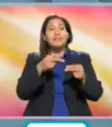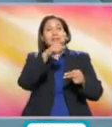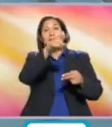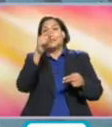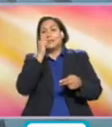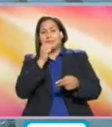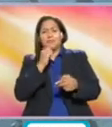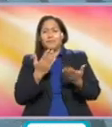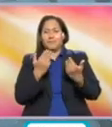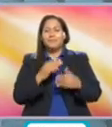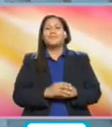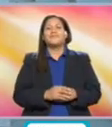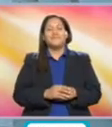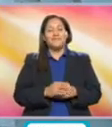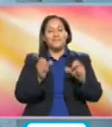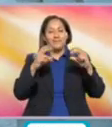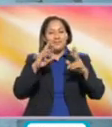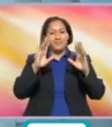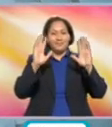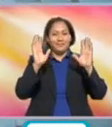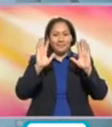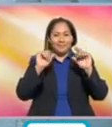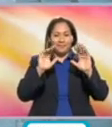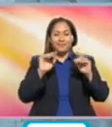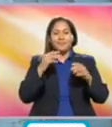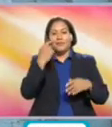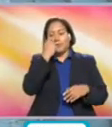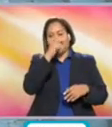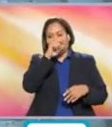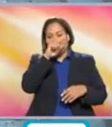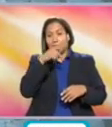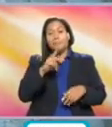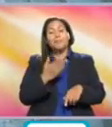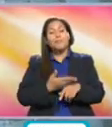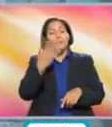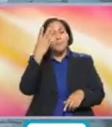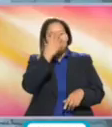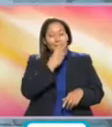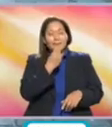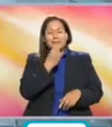los días. Estamos viendo ahí,